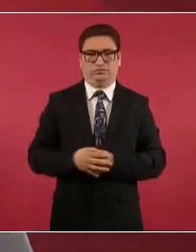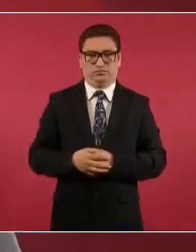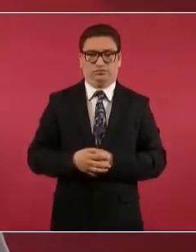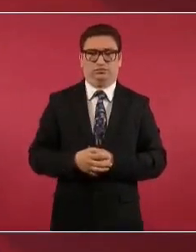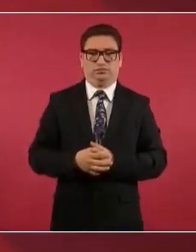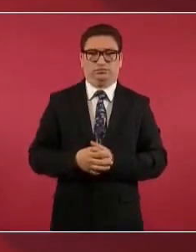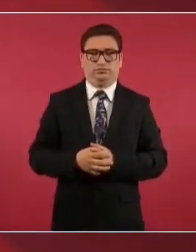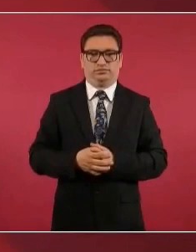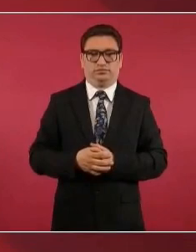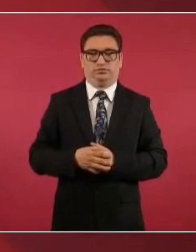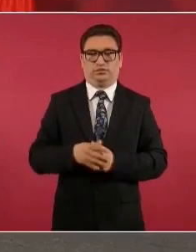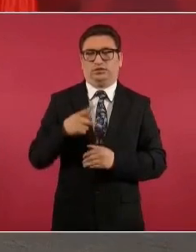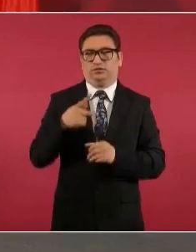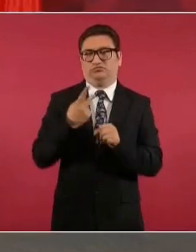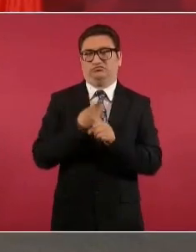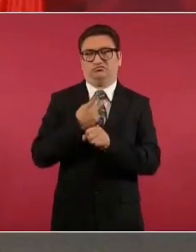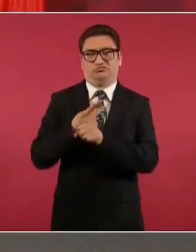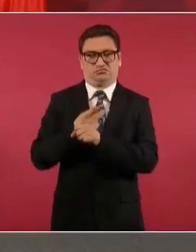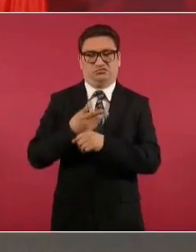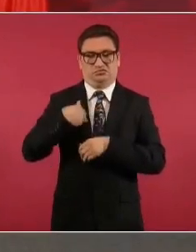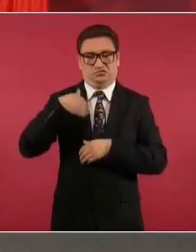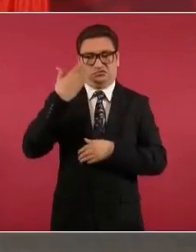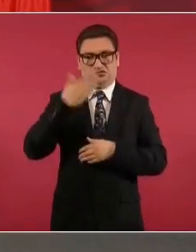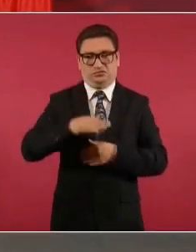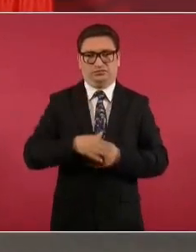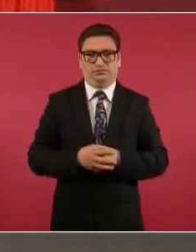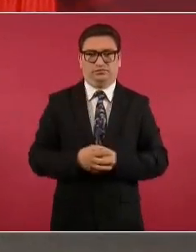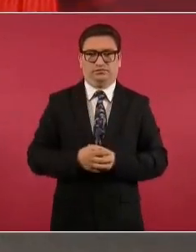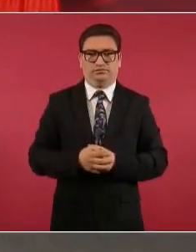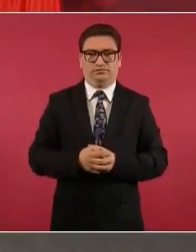lo que implica.